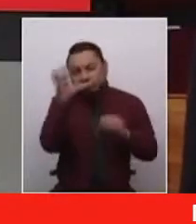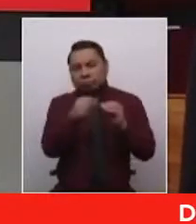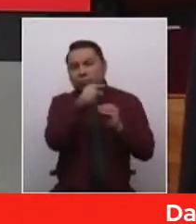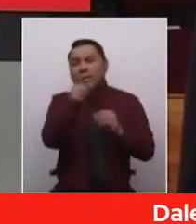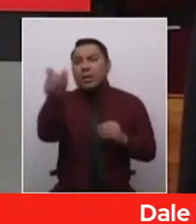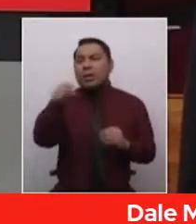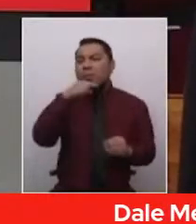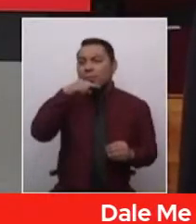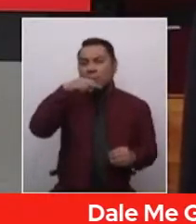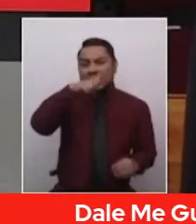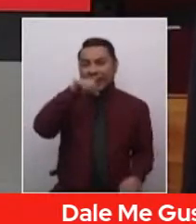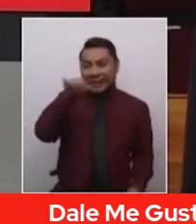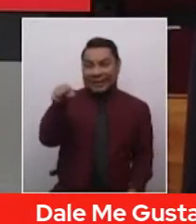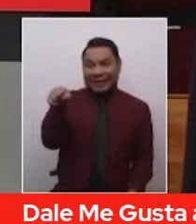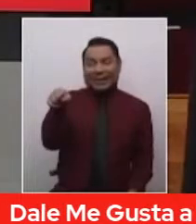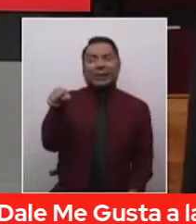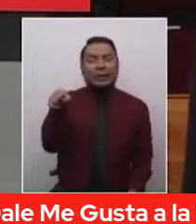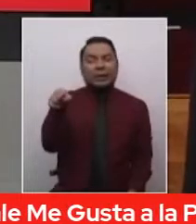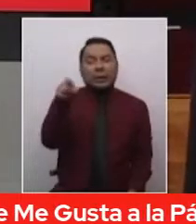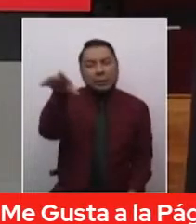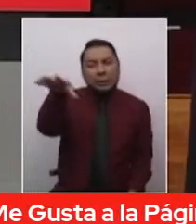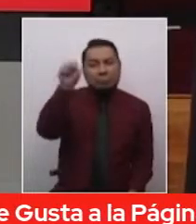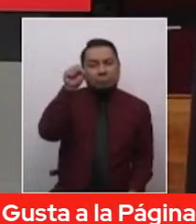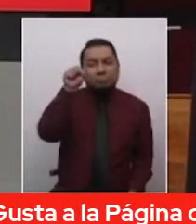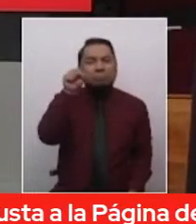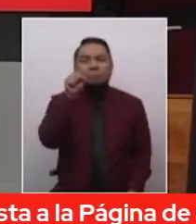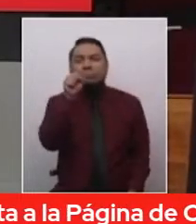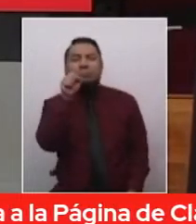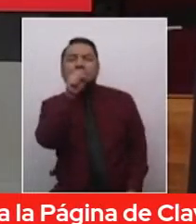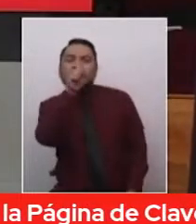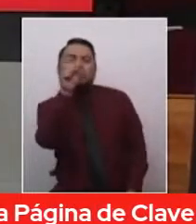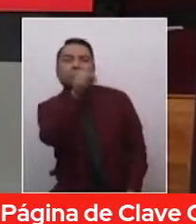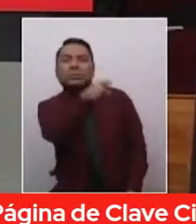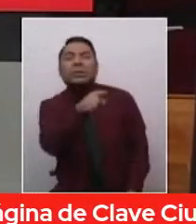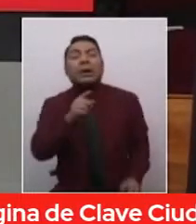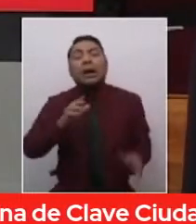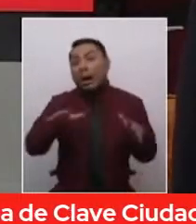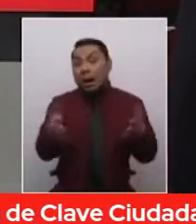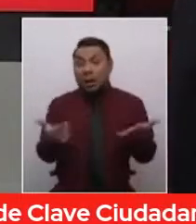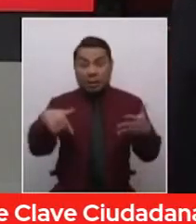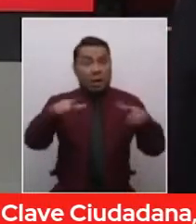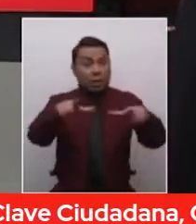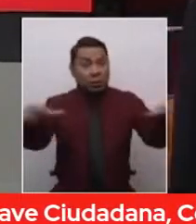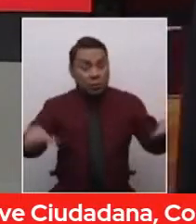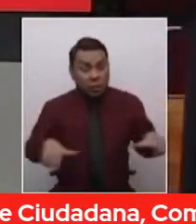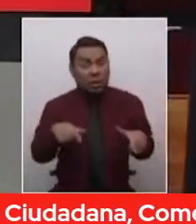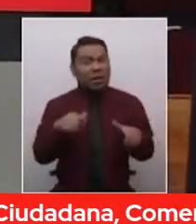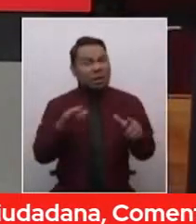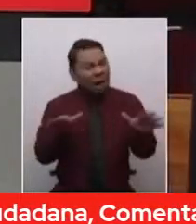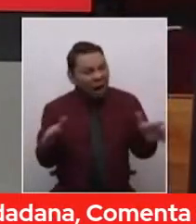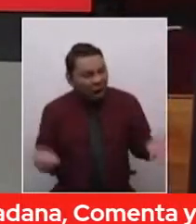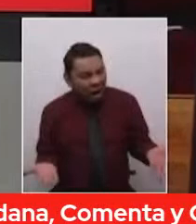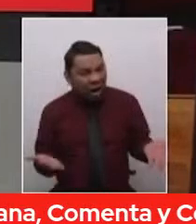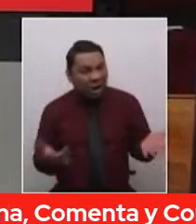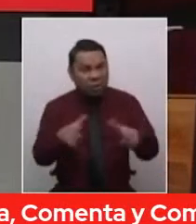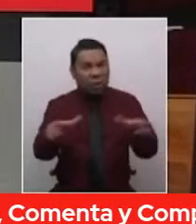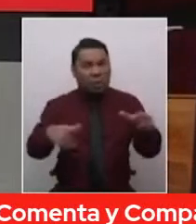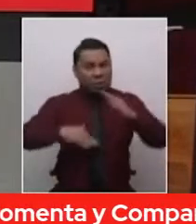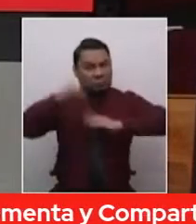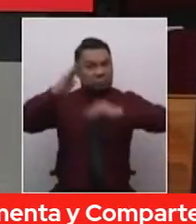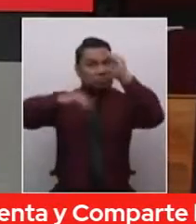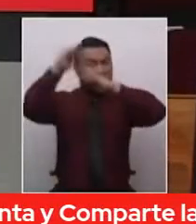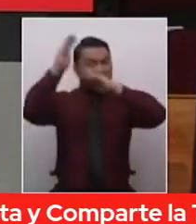la ciudadana Nail Mejía Mendoza para preguntarle si hay espacio en Lima para todas las galerías que habría que